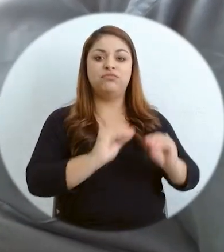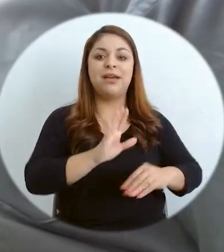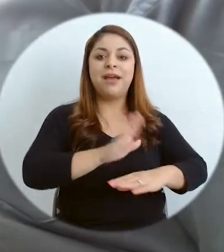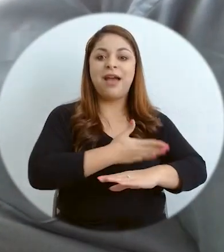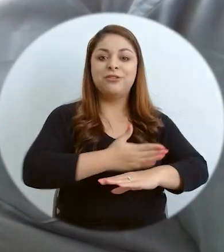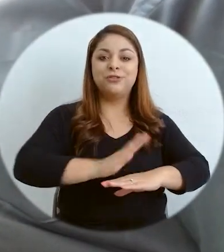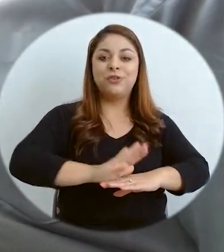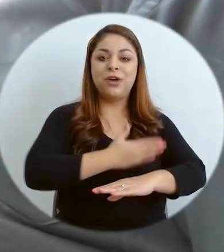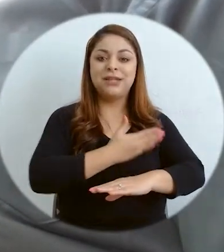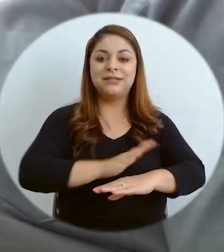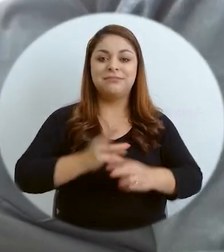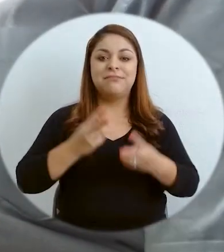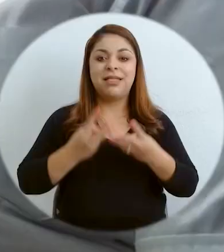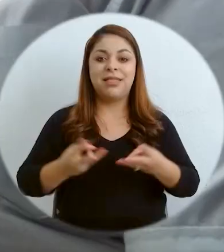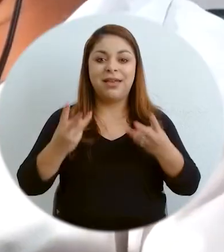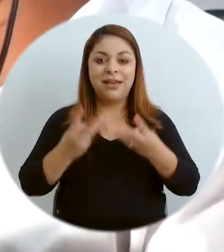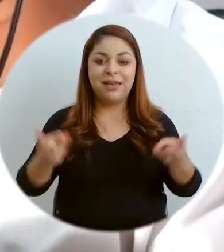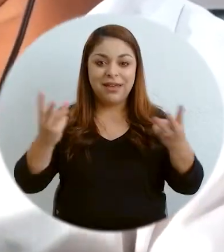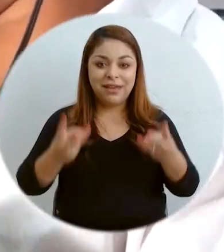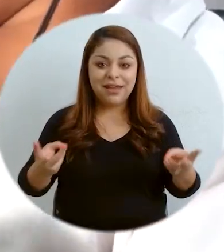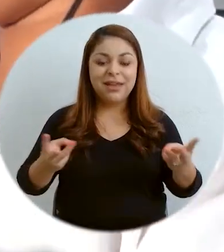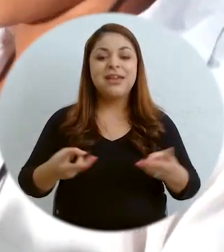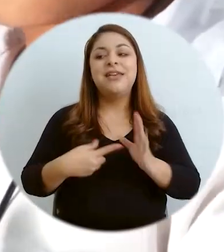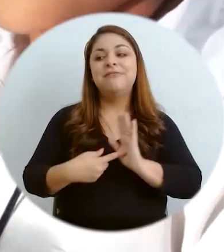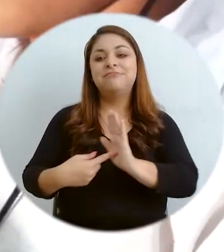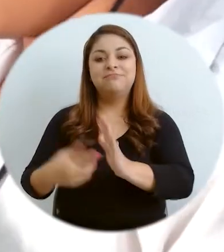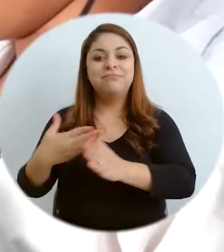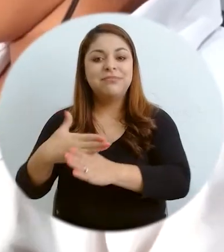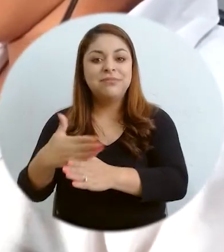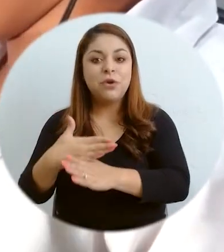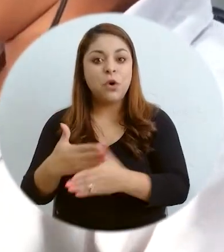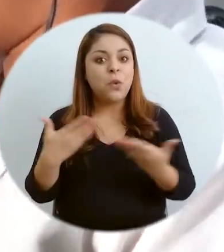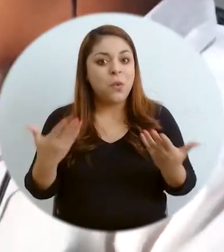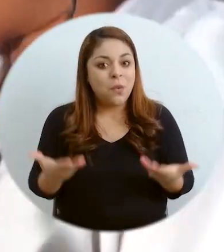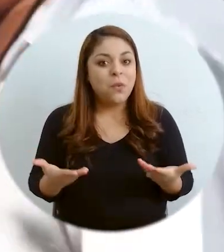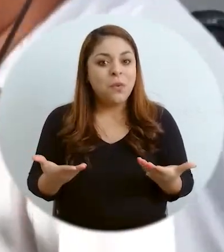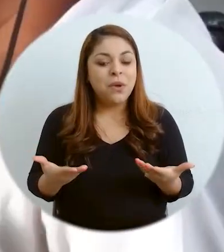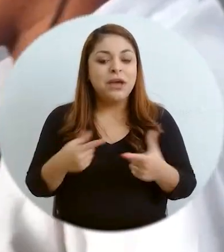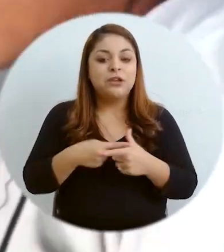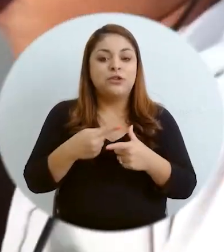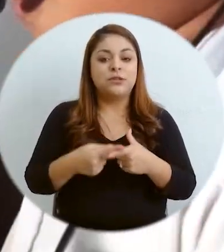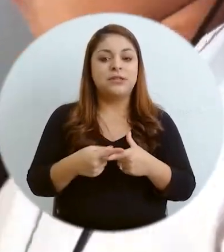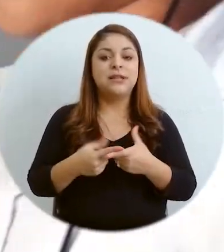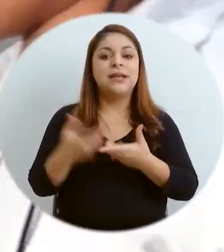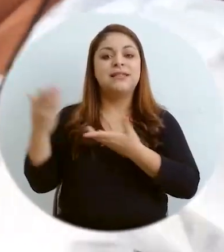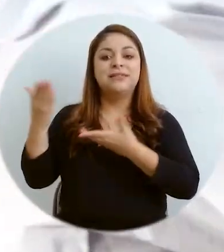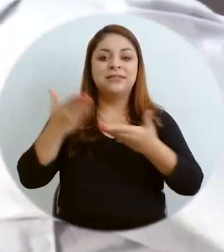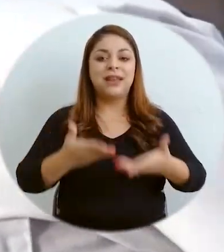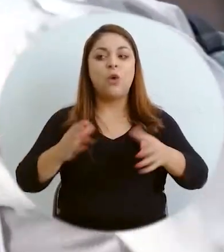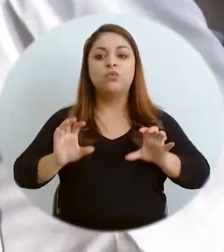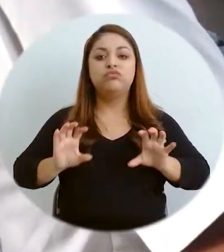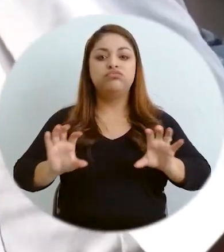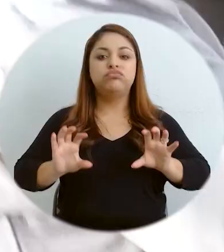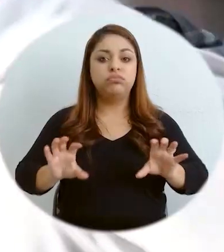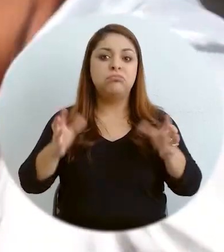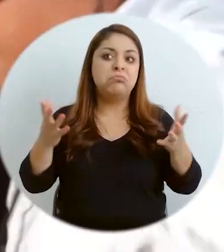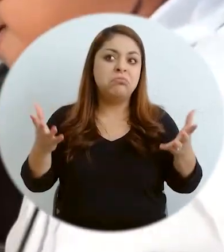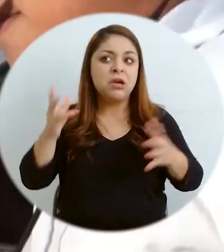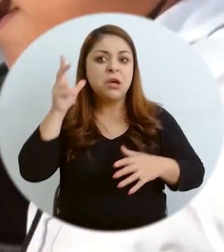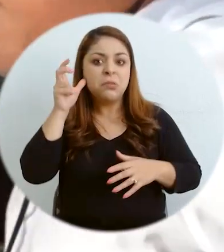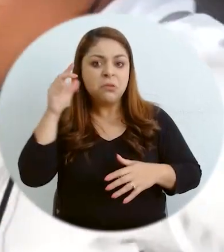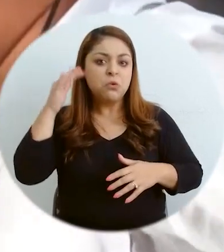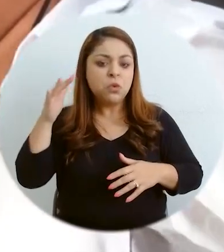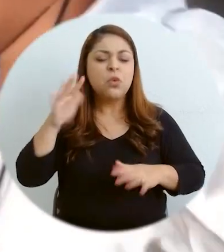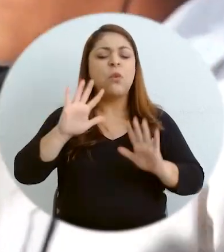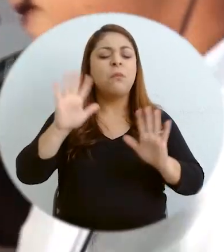canciones. Empezaron a hacer canciones y las compartían, ¿verdad? Entonces, se trajo un parlante,